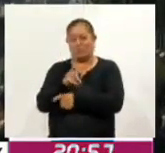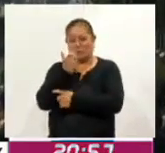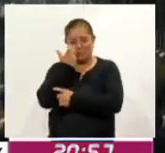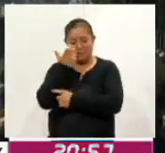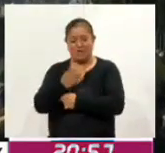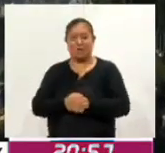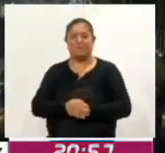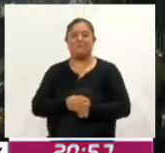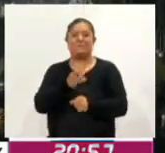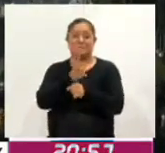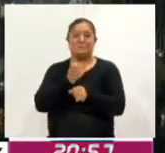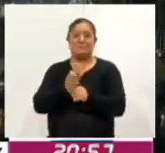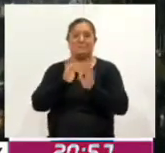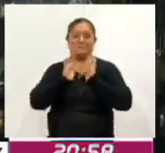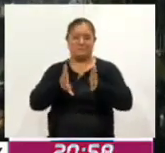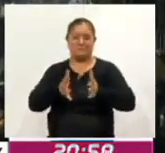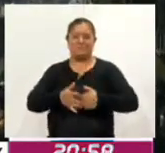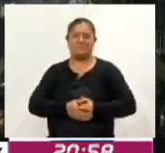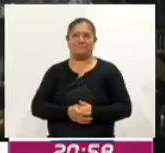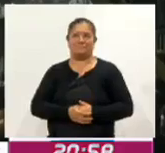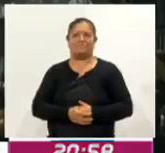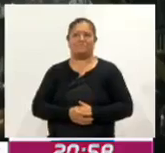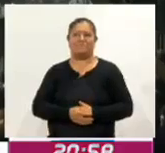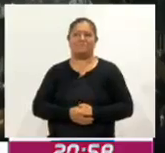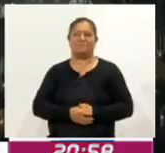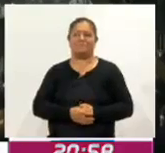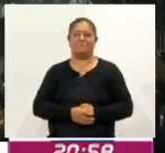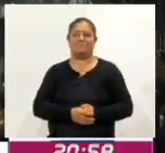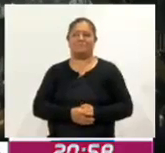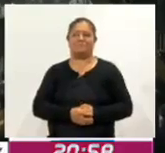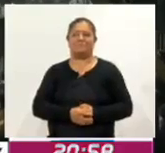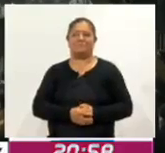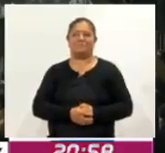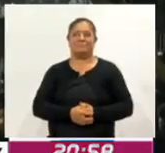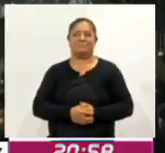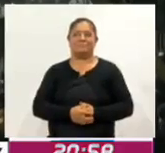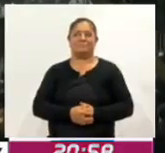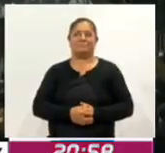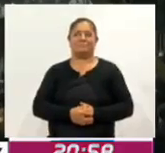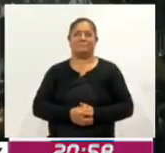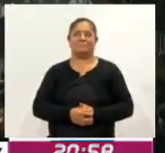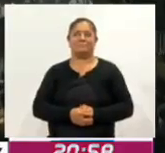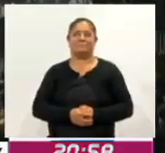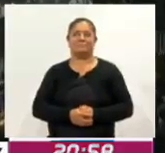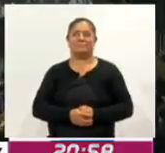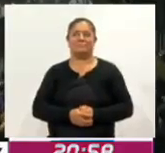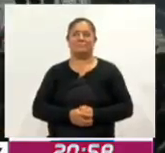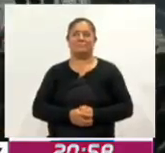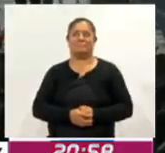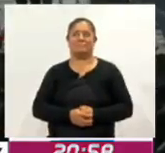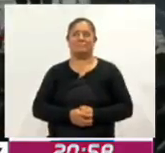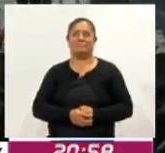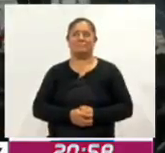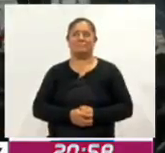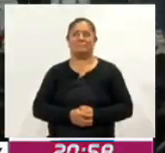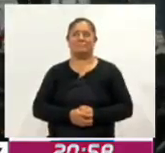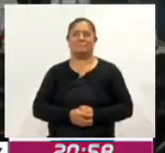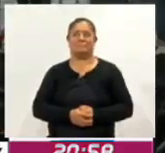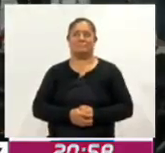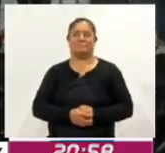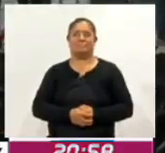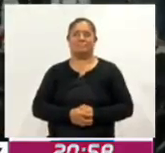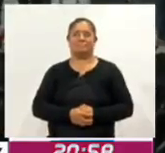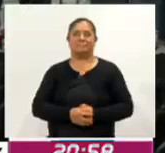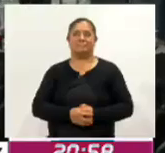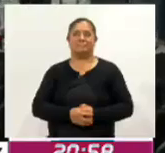invitación. A esa pareja que yo vea que baile bien bonito. Así es de que pónganse a bailar porque ese temita lo hicimos con nuestro amigo Claudio Brandt.